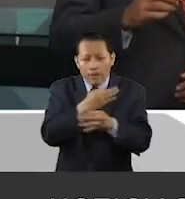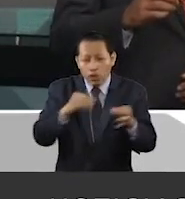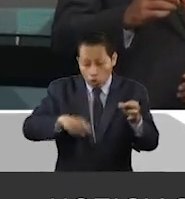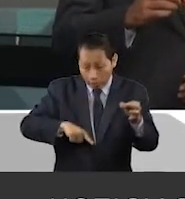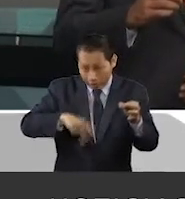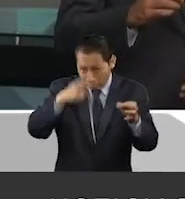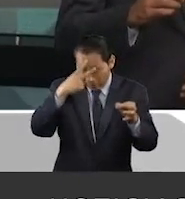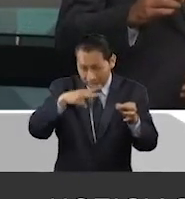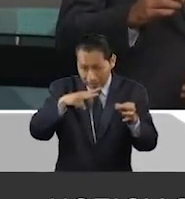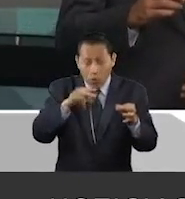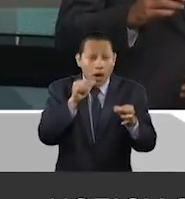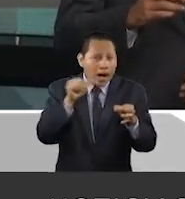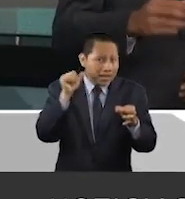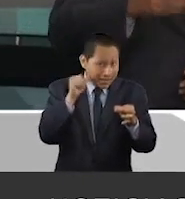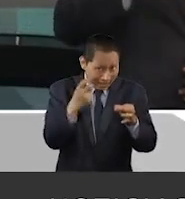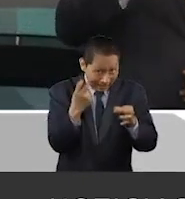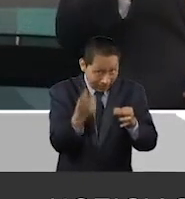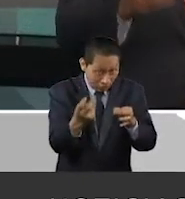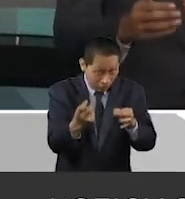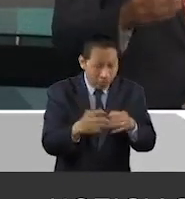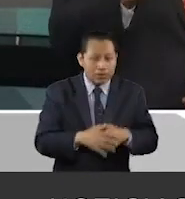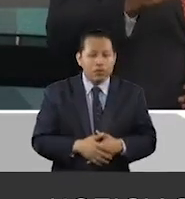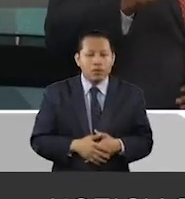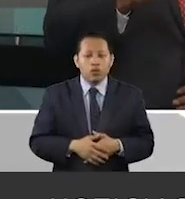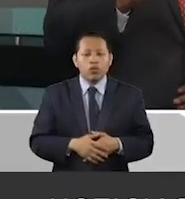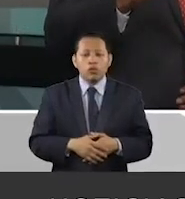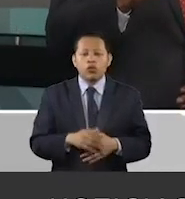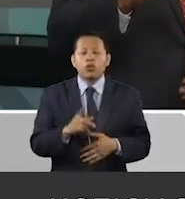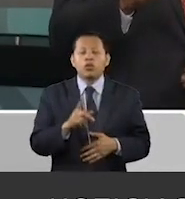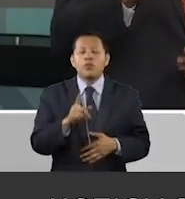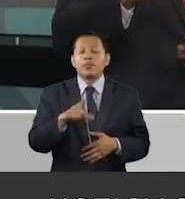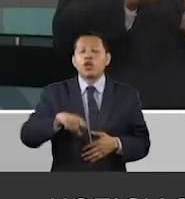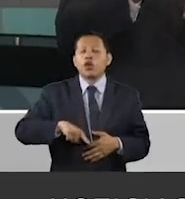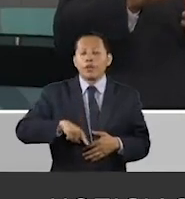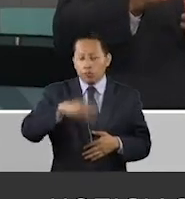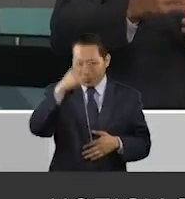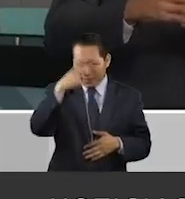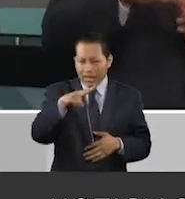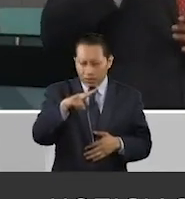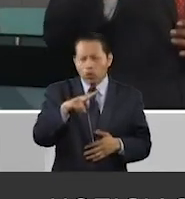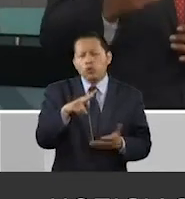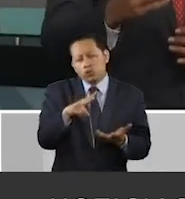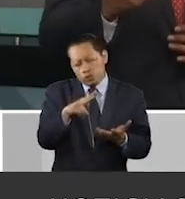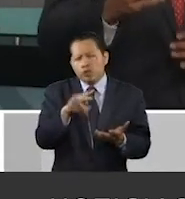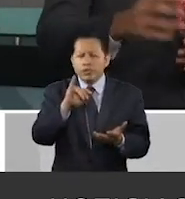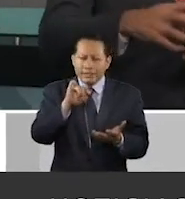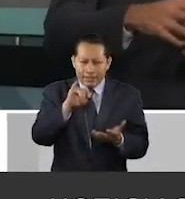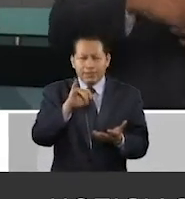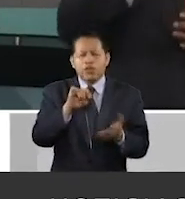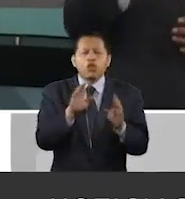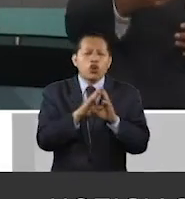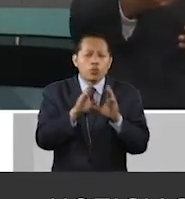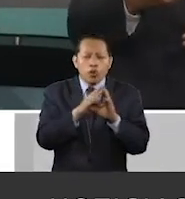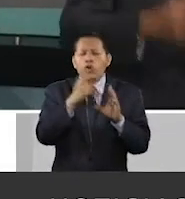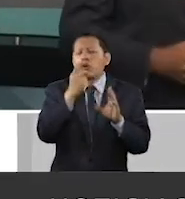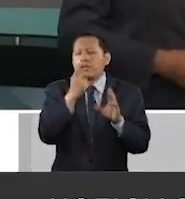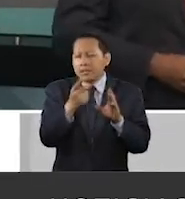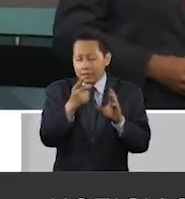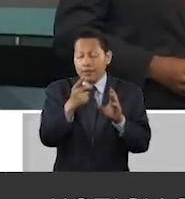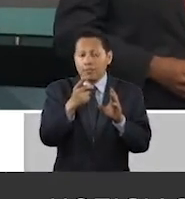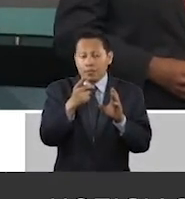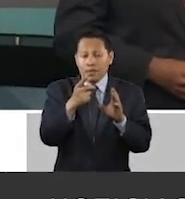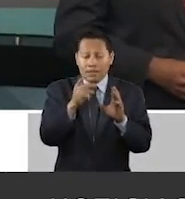gobierno mexicano el día de ayer. La posición del gobierno mexicano y cómo esto podría afectar o cómo va a ser tomado por la